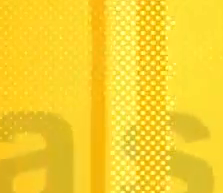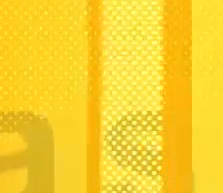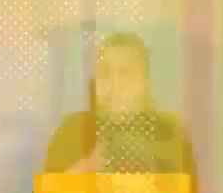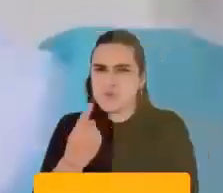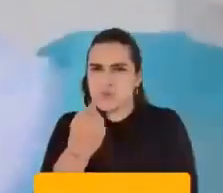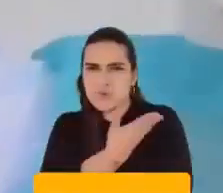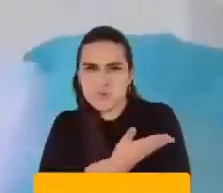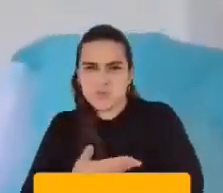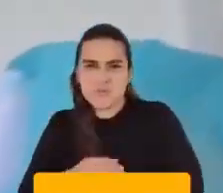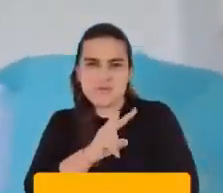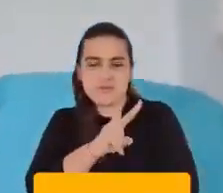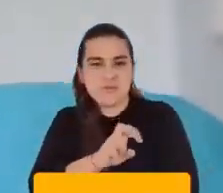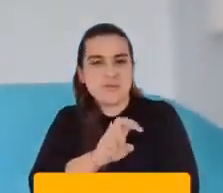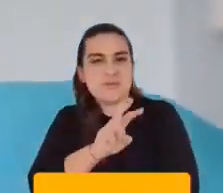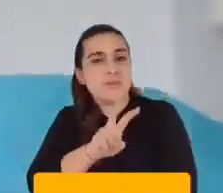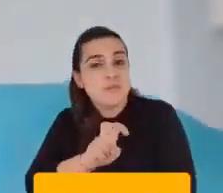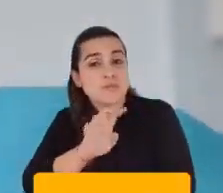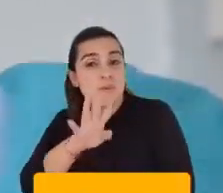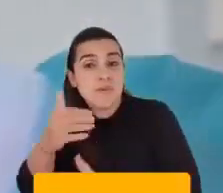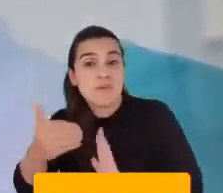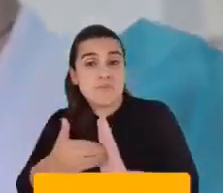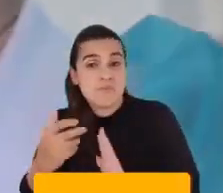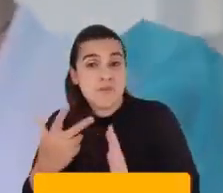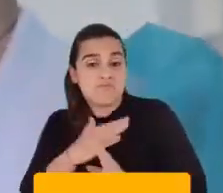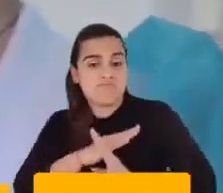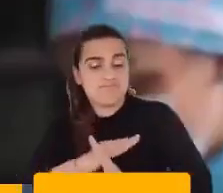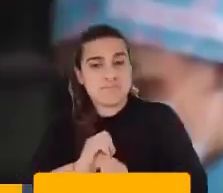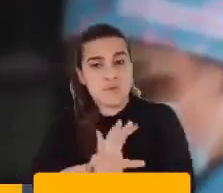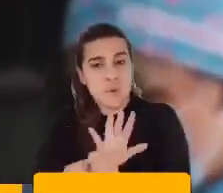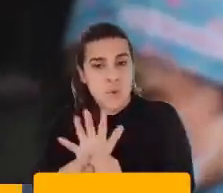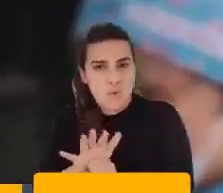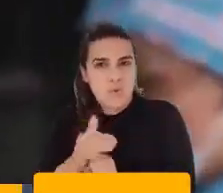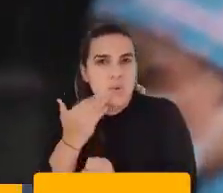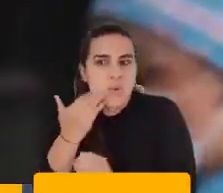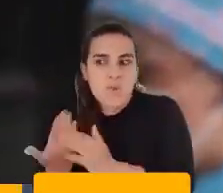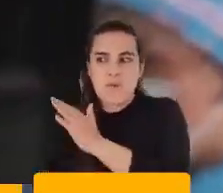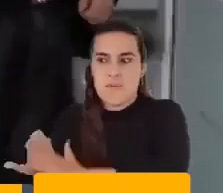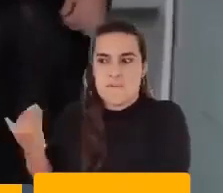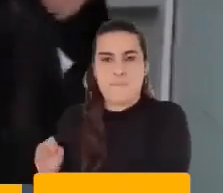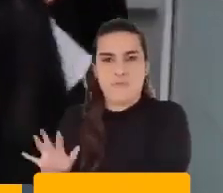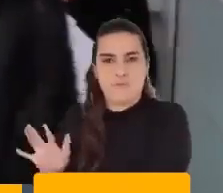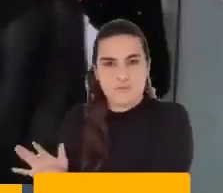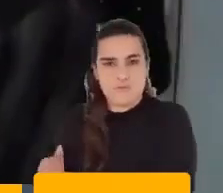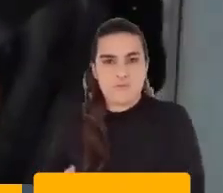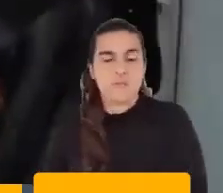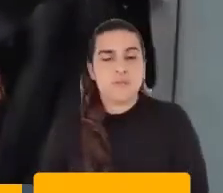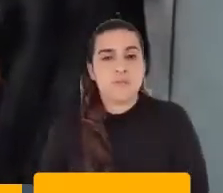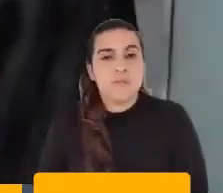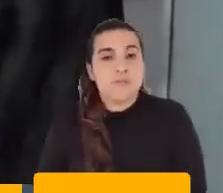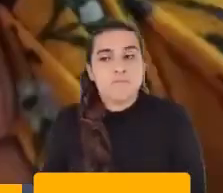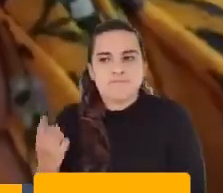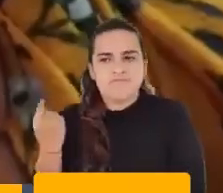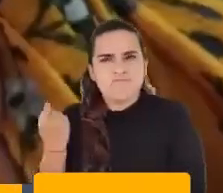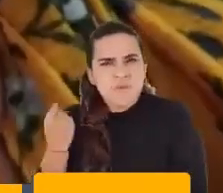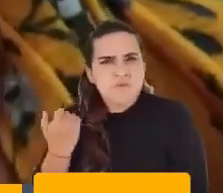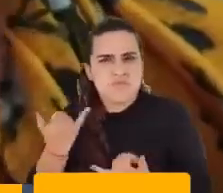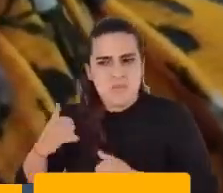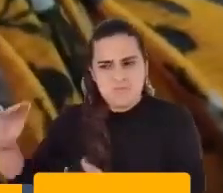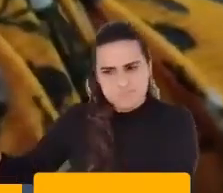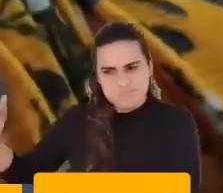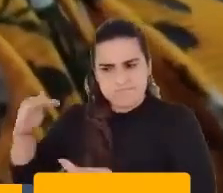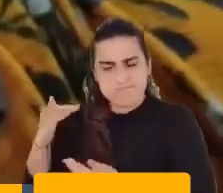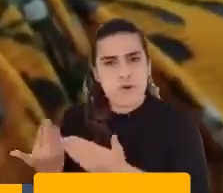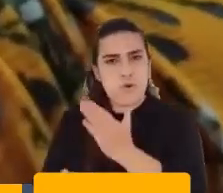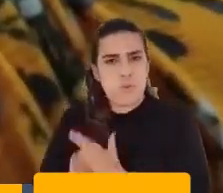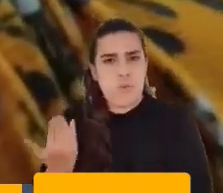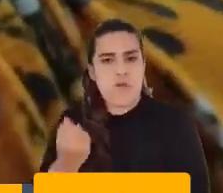Información que entrega la Territorial de Salud de Caldas frente a los esquemas de vacunación y las dosis que ha recibido el departamento. Caldas ha recibido más